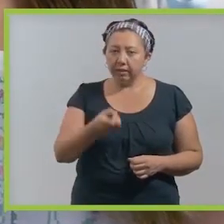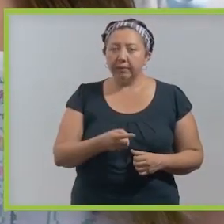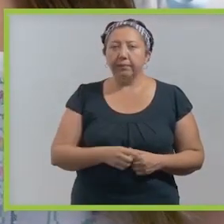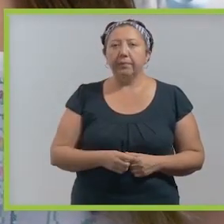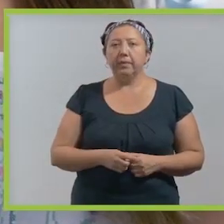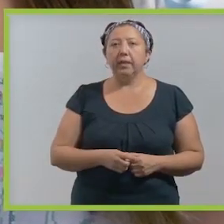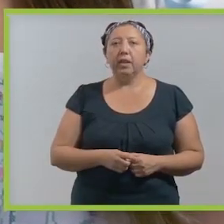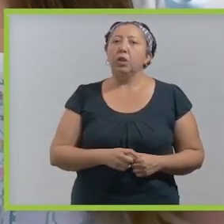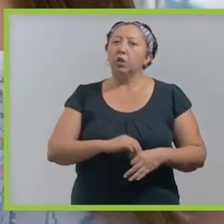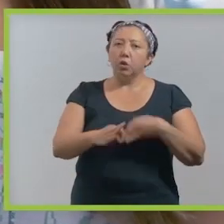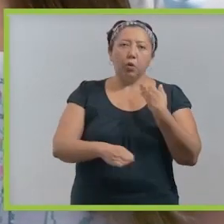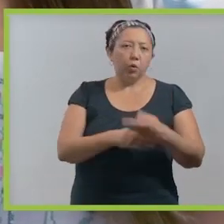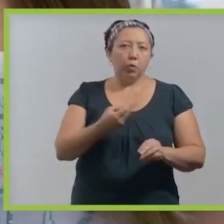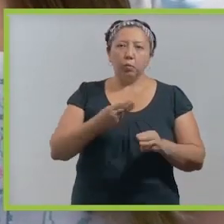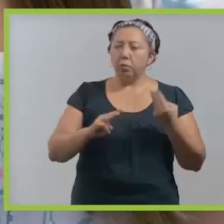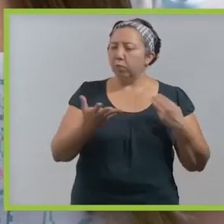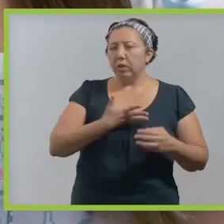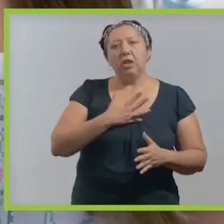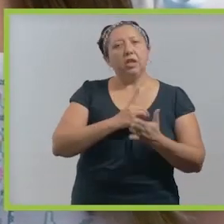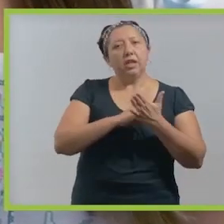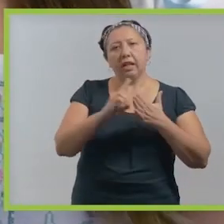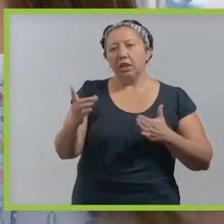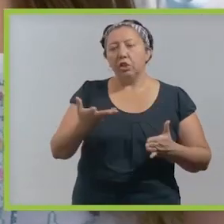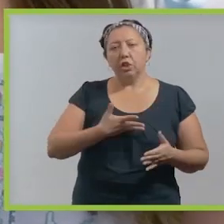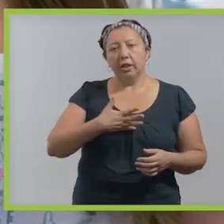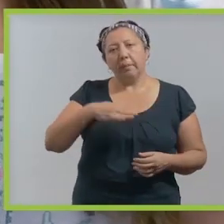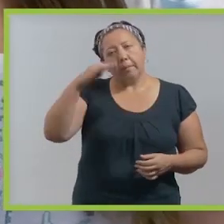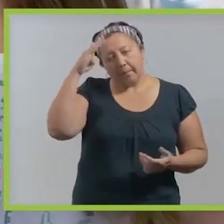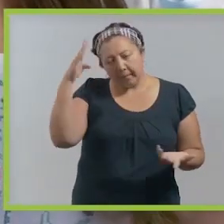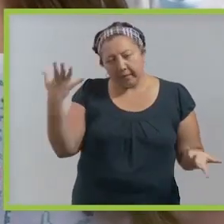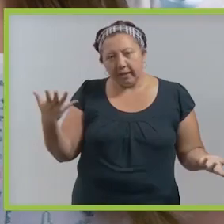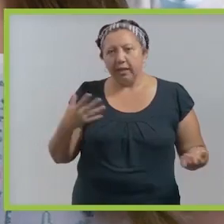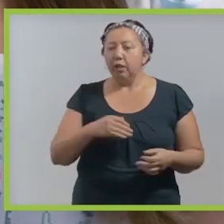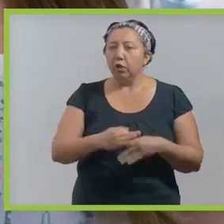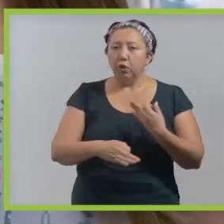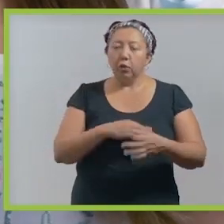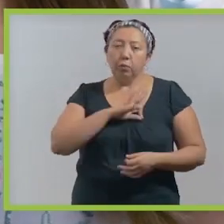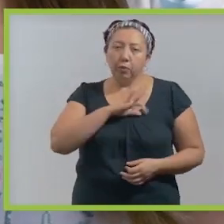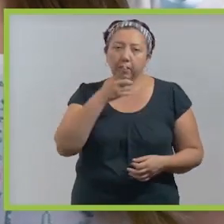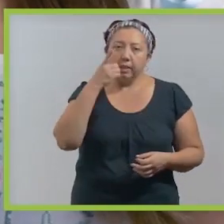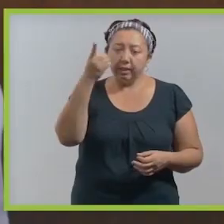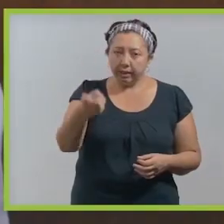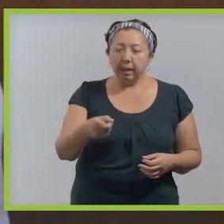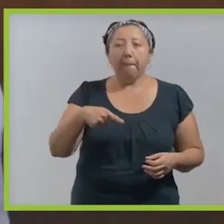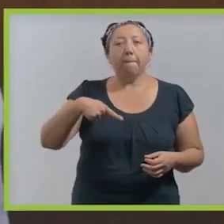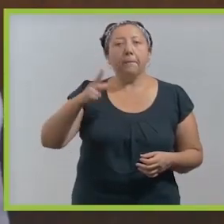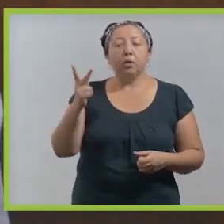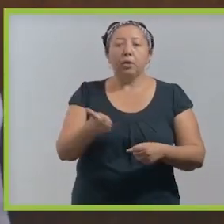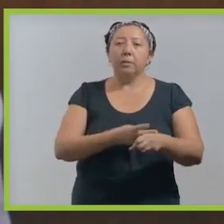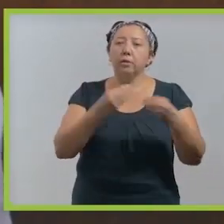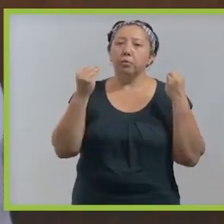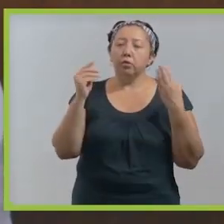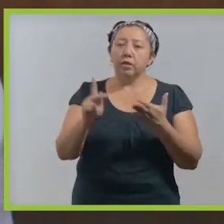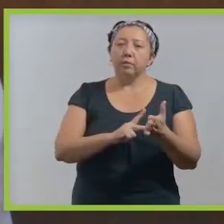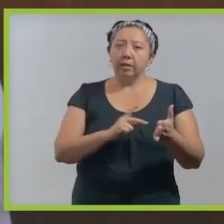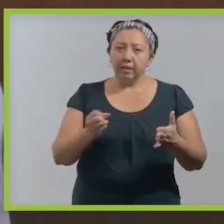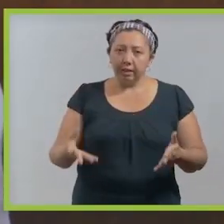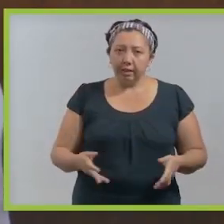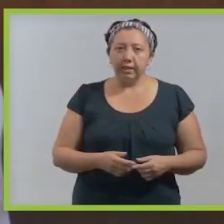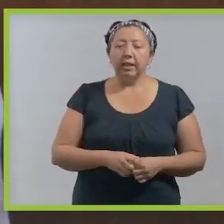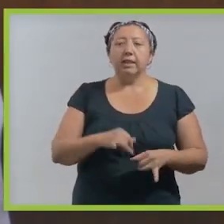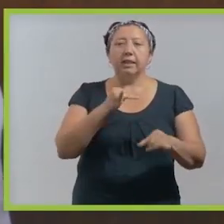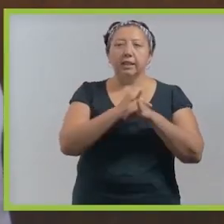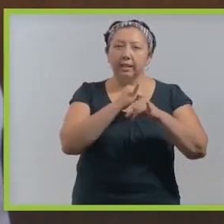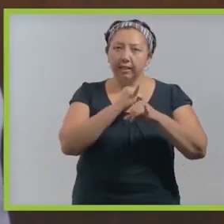lo comentas, porque pues todo el mundo tiene derecho a tener una opinión y qué bueno que todo el mundo pueda externarla. Pero lo que pasa muchas veces a través de las